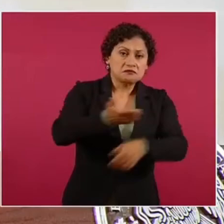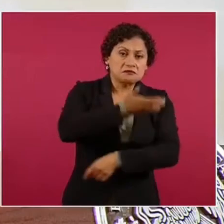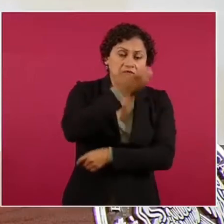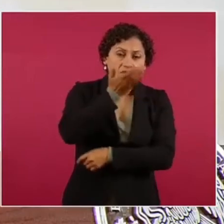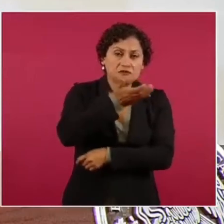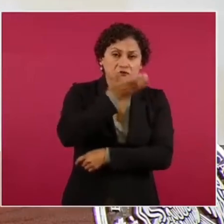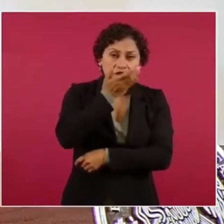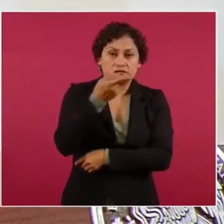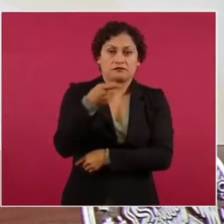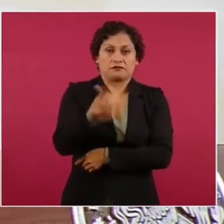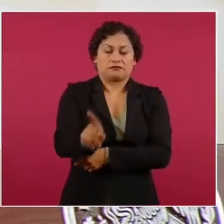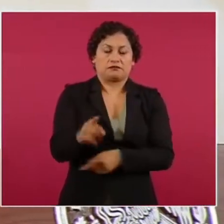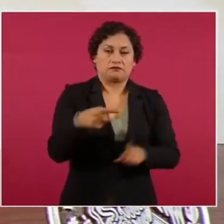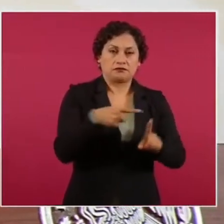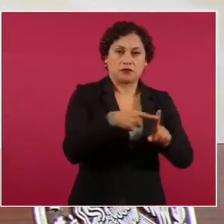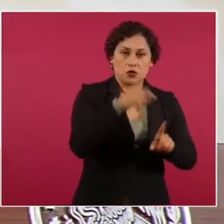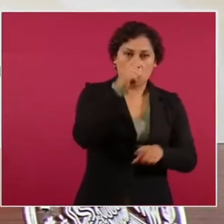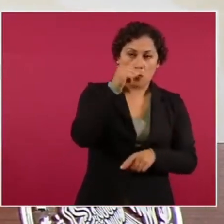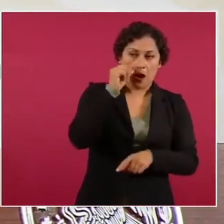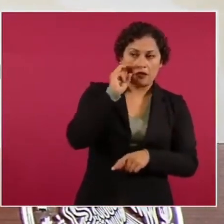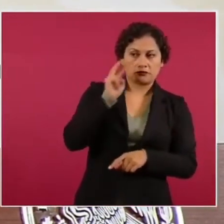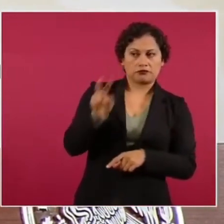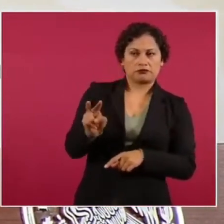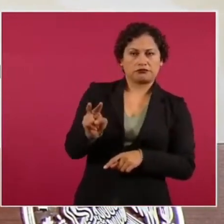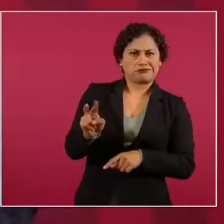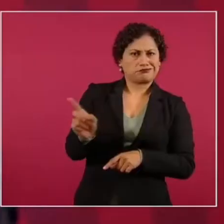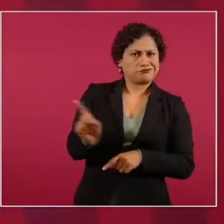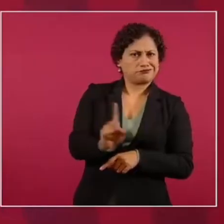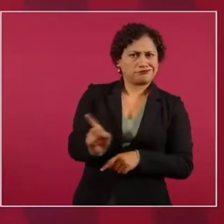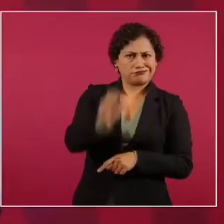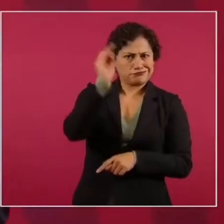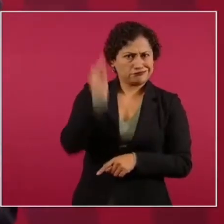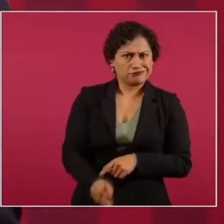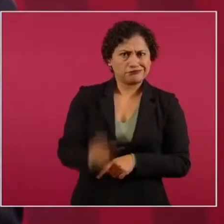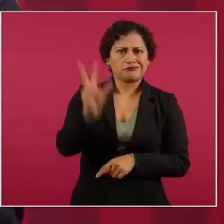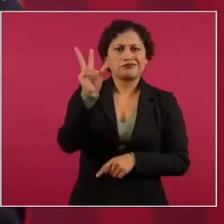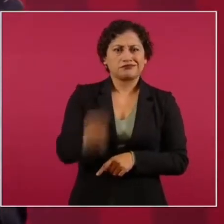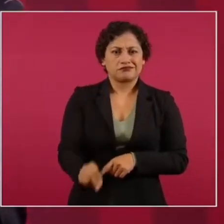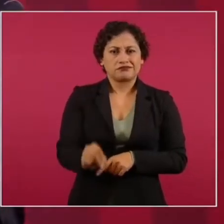acepta eso y ahí empieza el movimiento